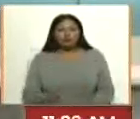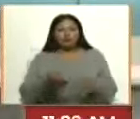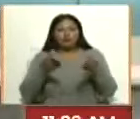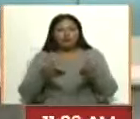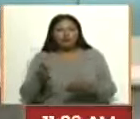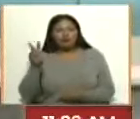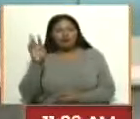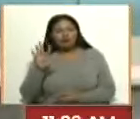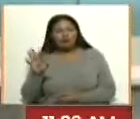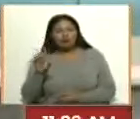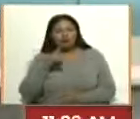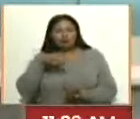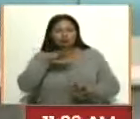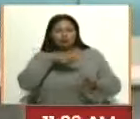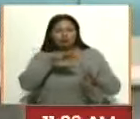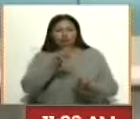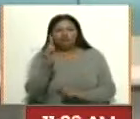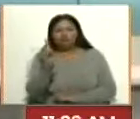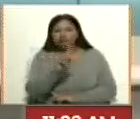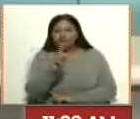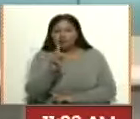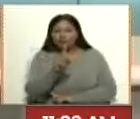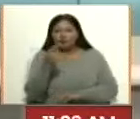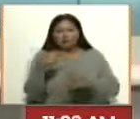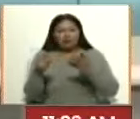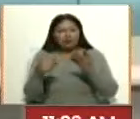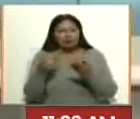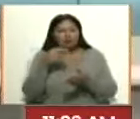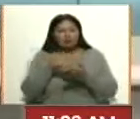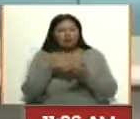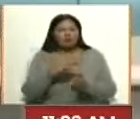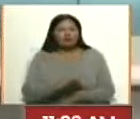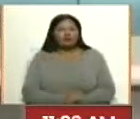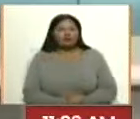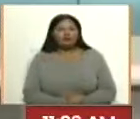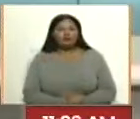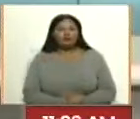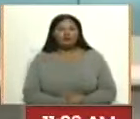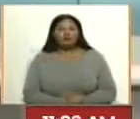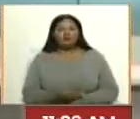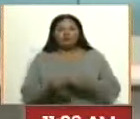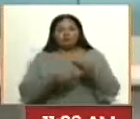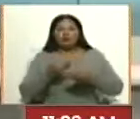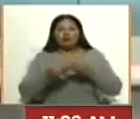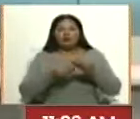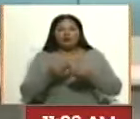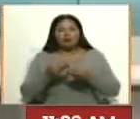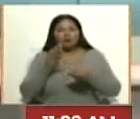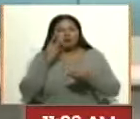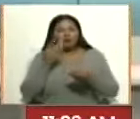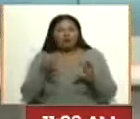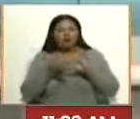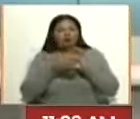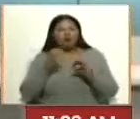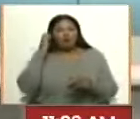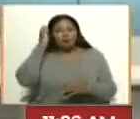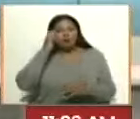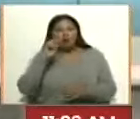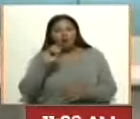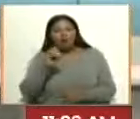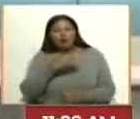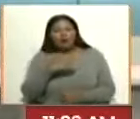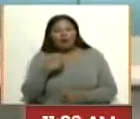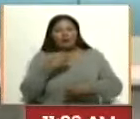no nos dejamos chantajear, ¿no?, con este tipo de posiciones, como la que tomó esta, en el caso de la Unión Europea, como la que pretenden, por